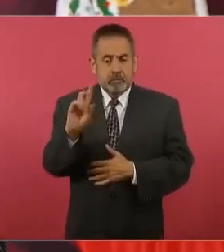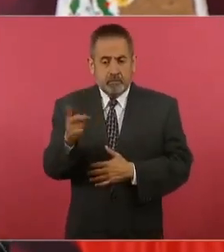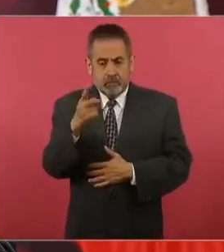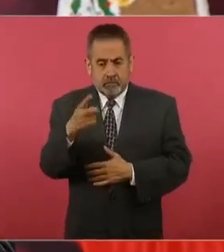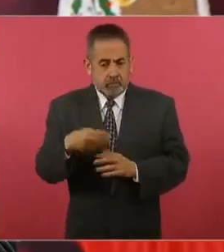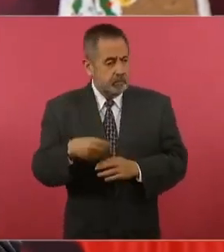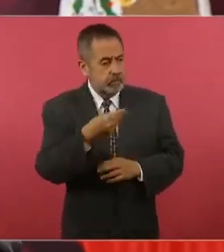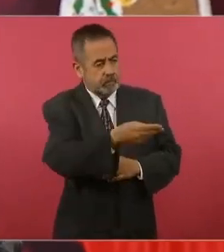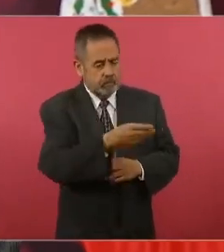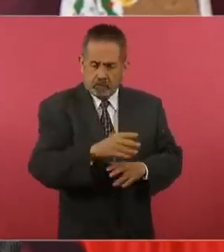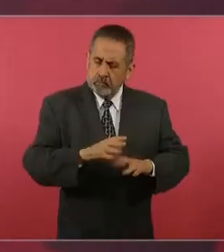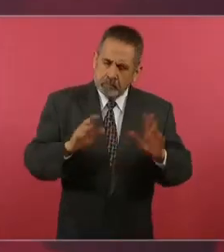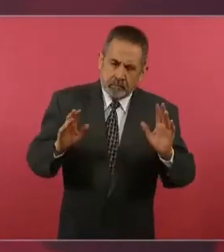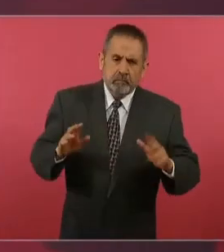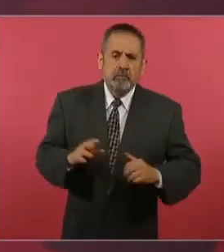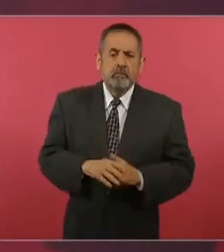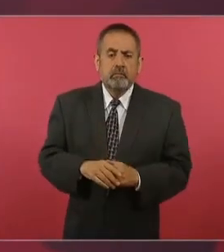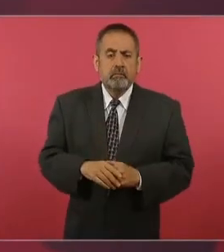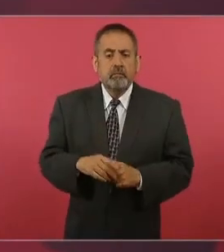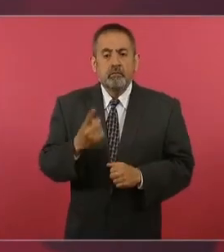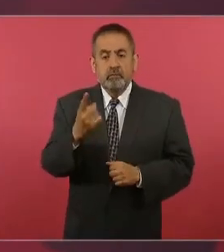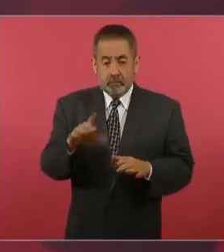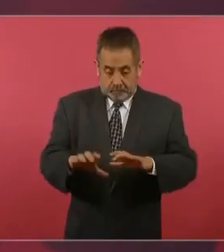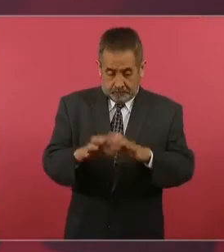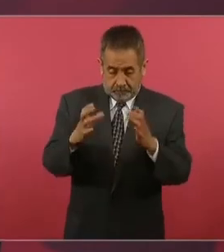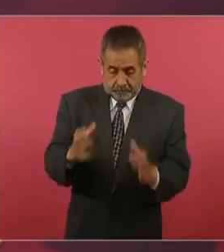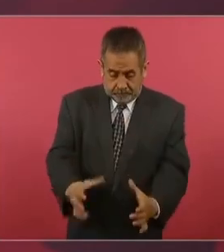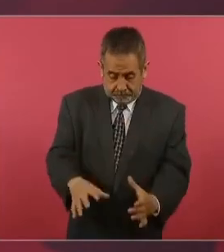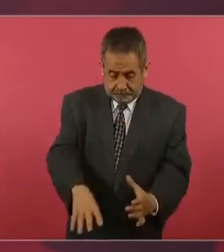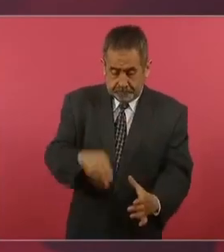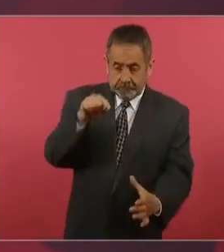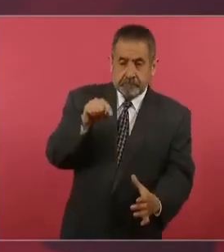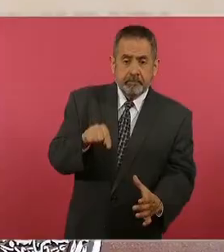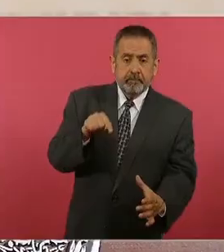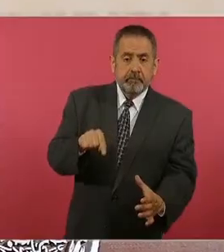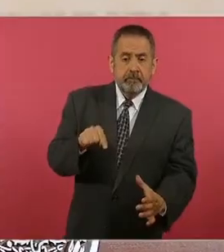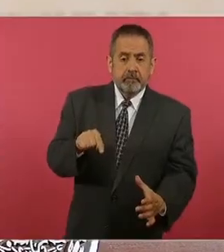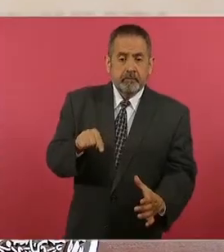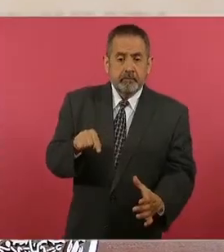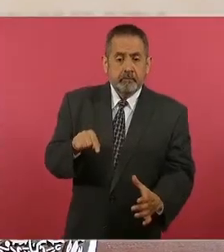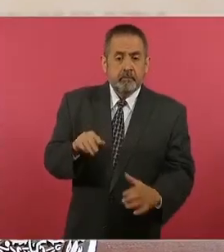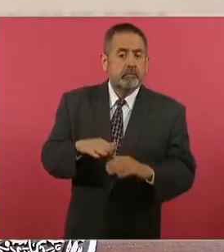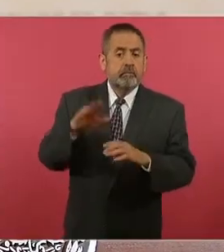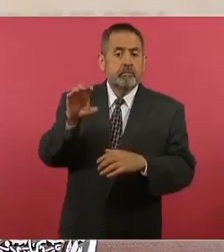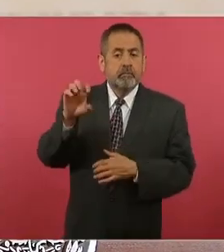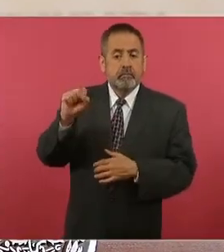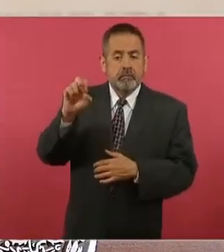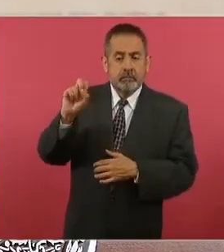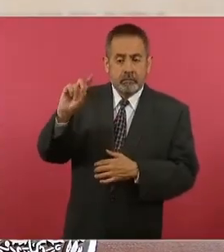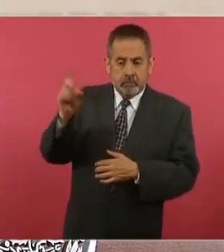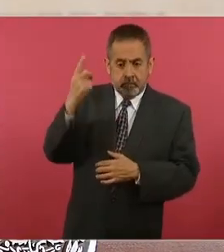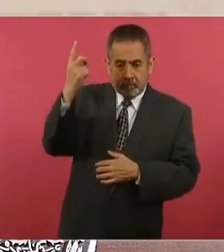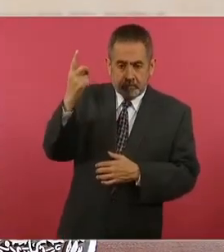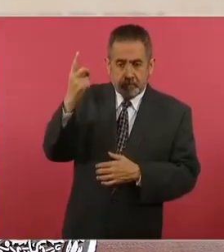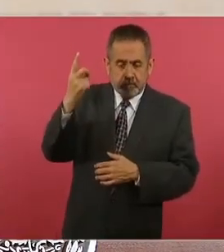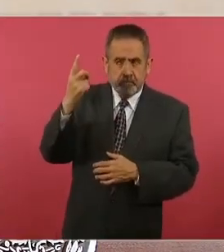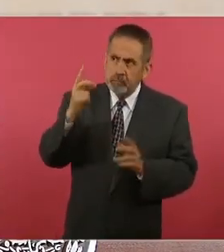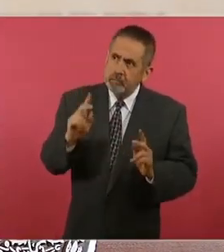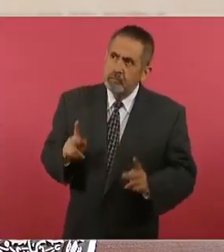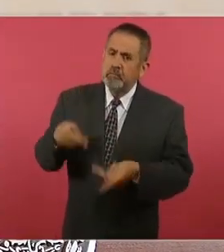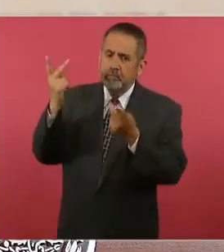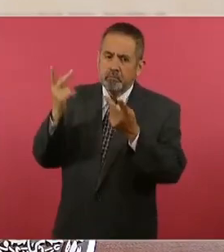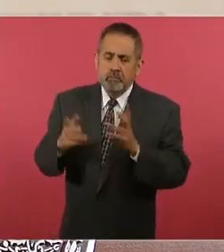Tengan en cuenta que un barril de petróleo se vende en más de $60.